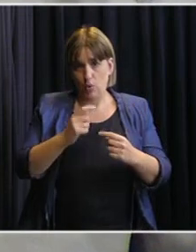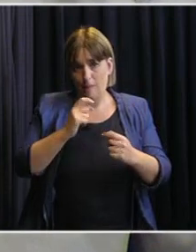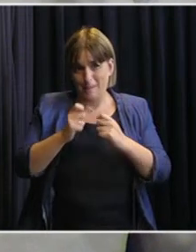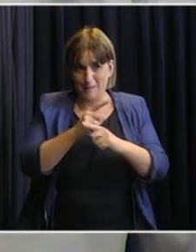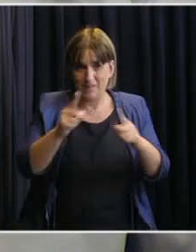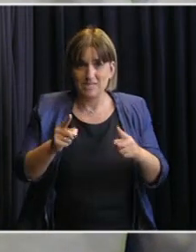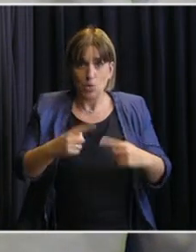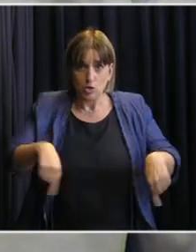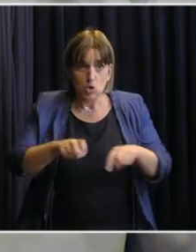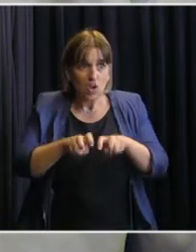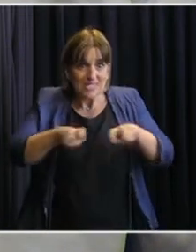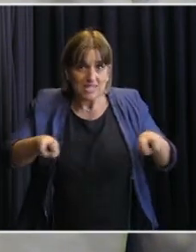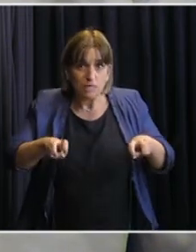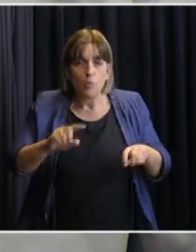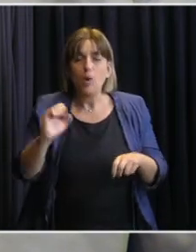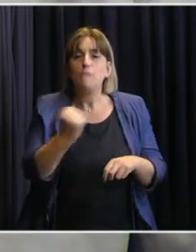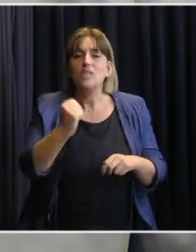Cuando salen ahora de la